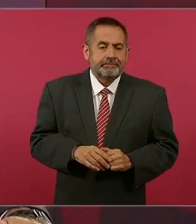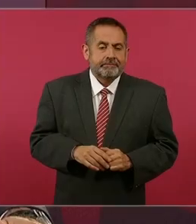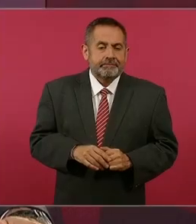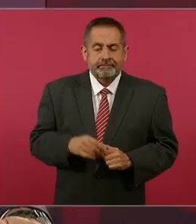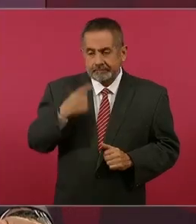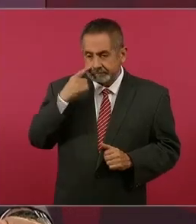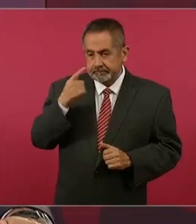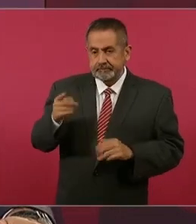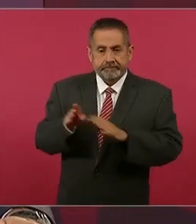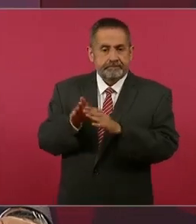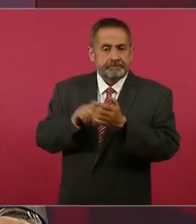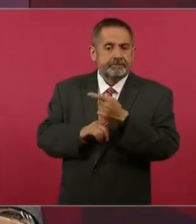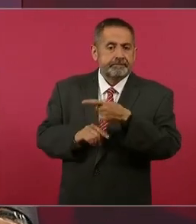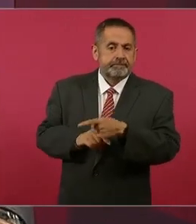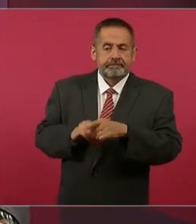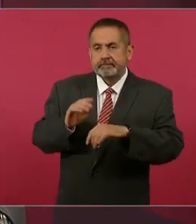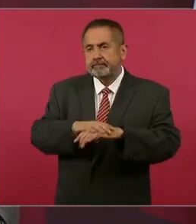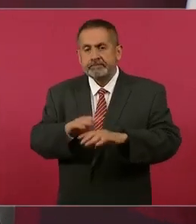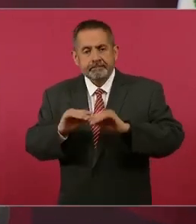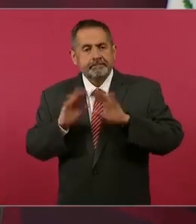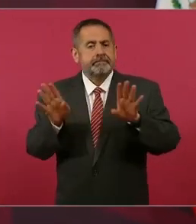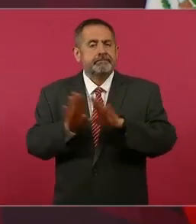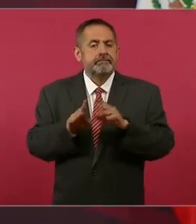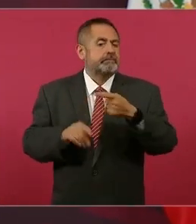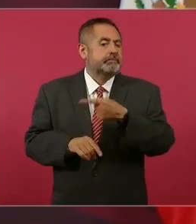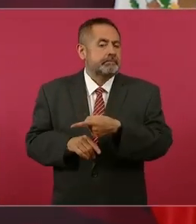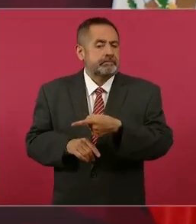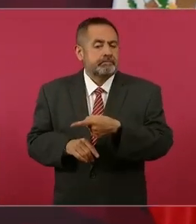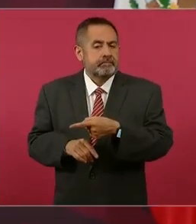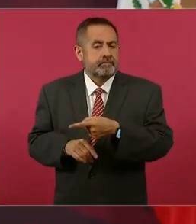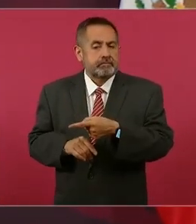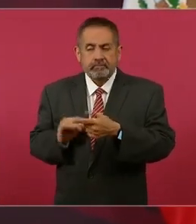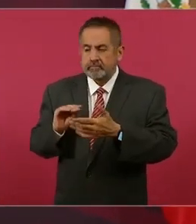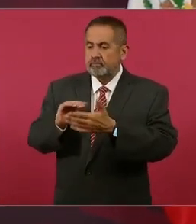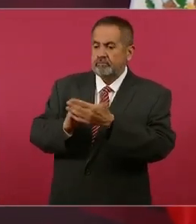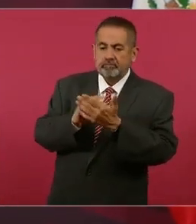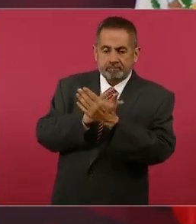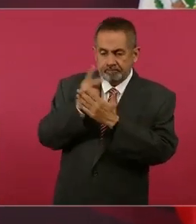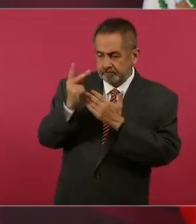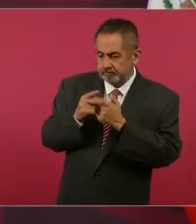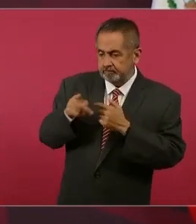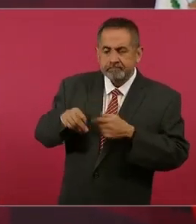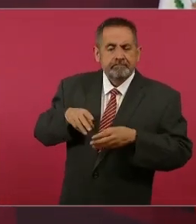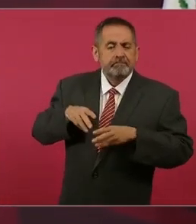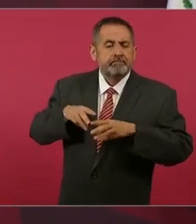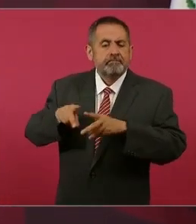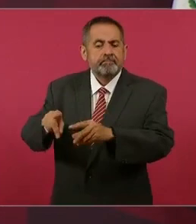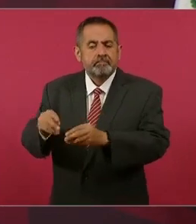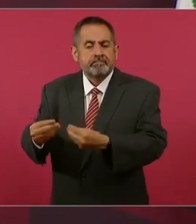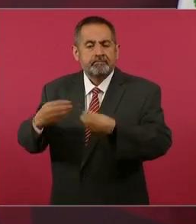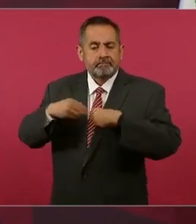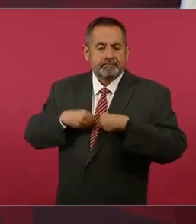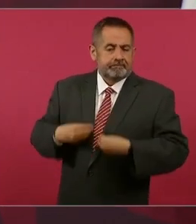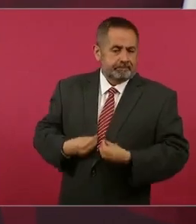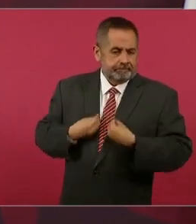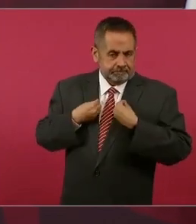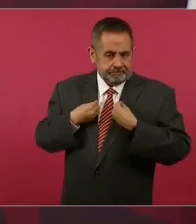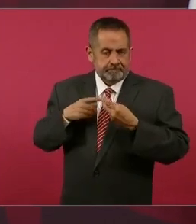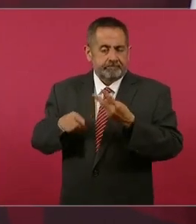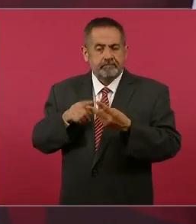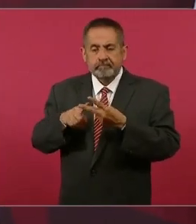que demuestran con claridad que donde aplicamos el programa Sembrando Vida y